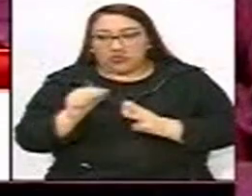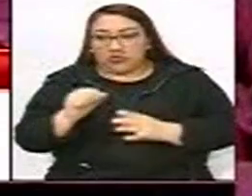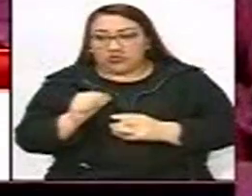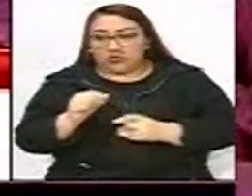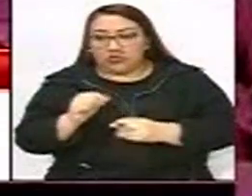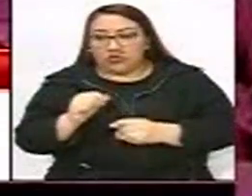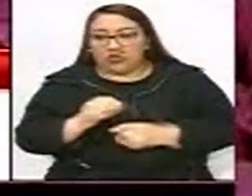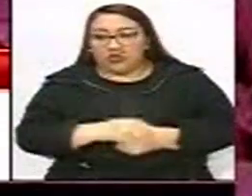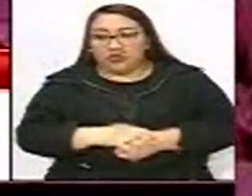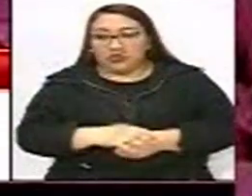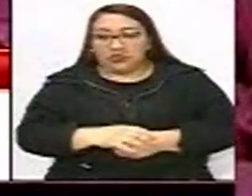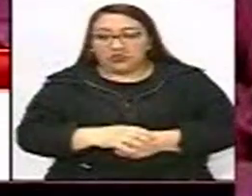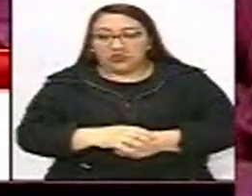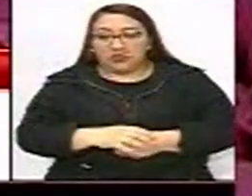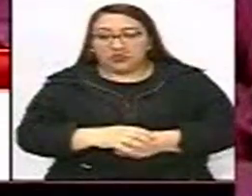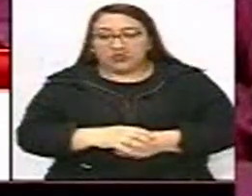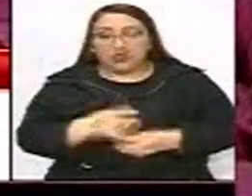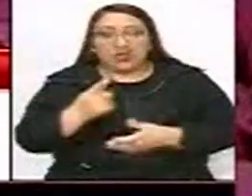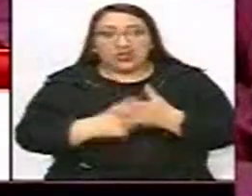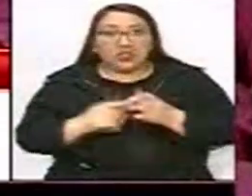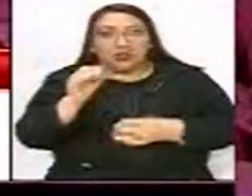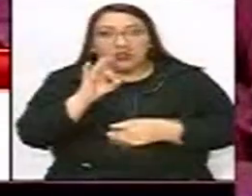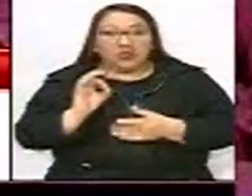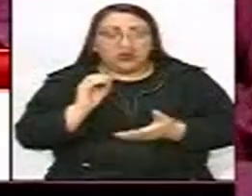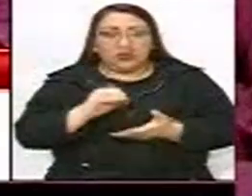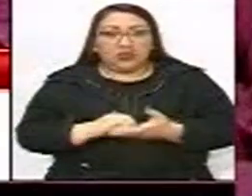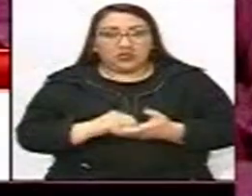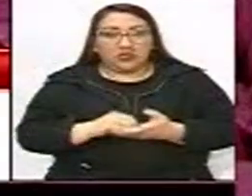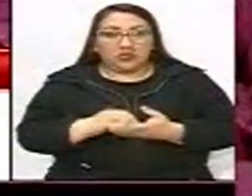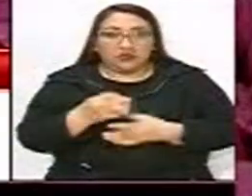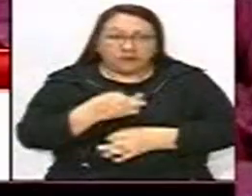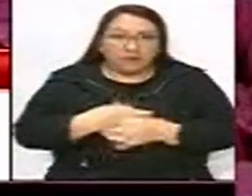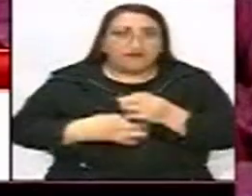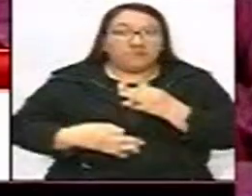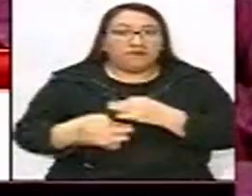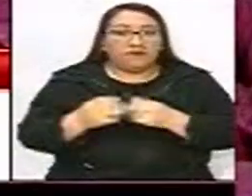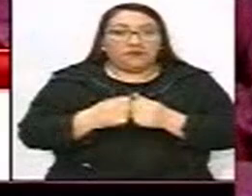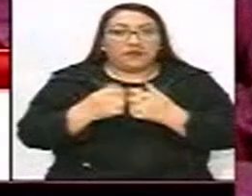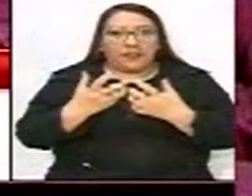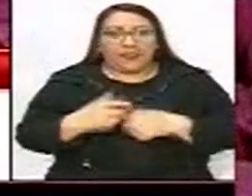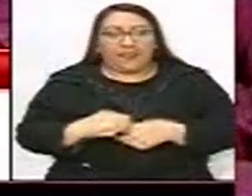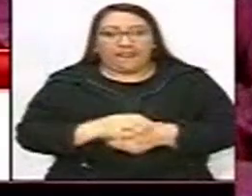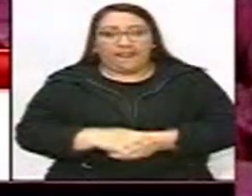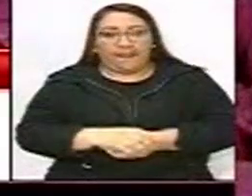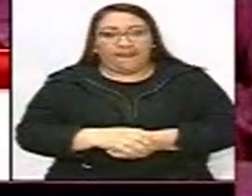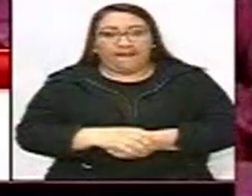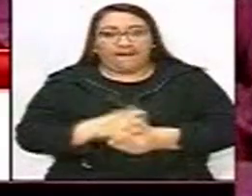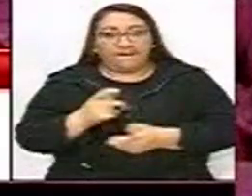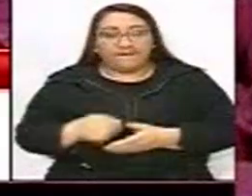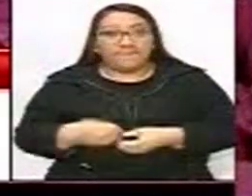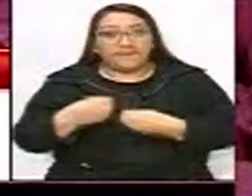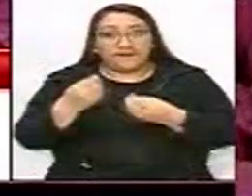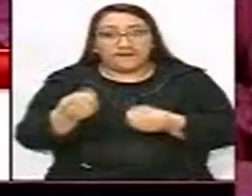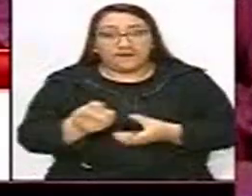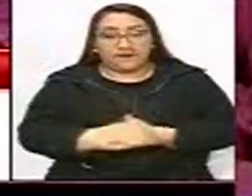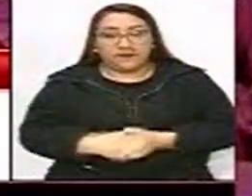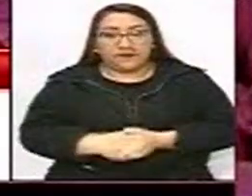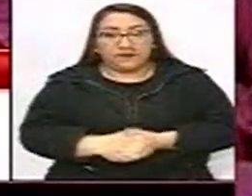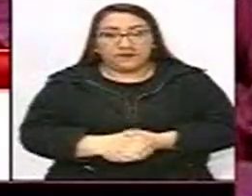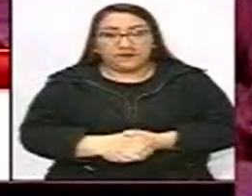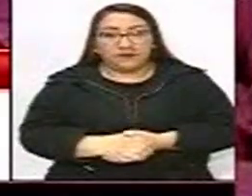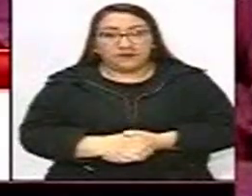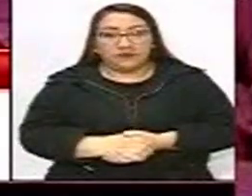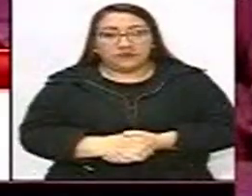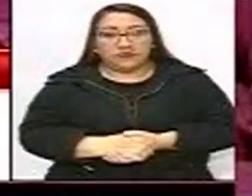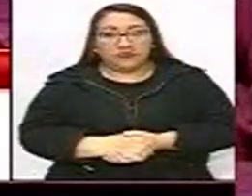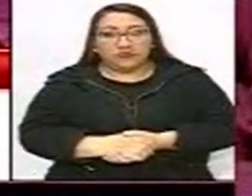de soles y que ese importe lo que se está haciendo es compensar a la empresa y que se le está trasladando al